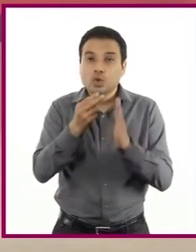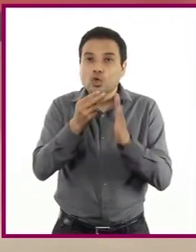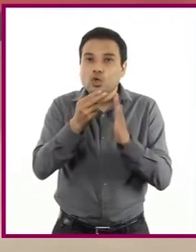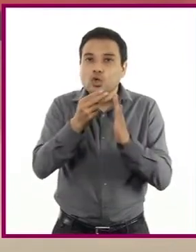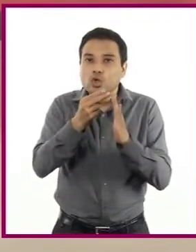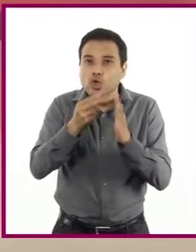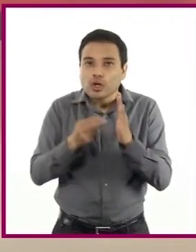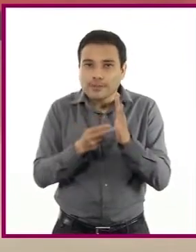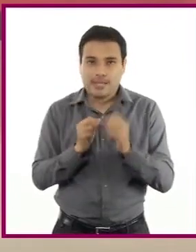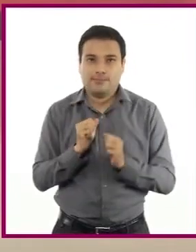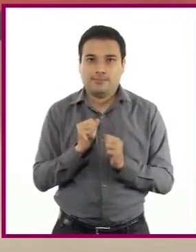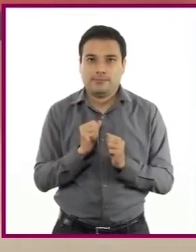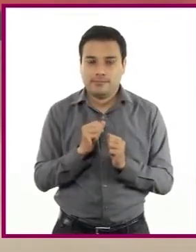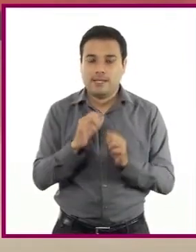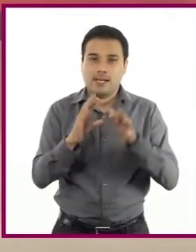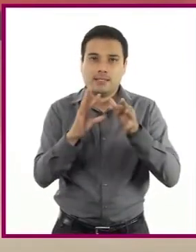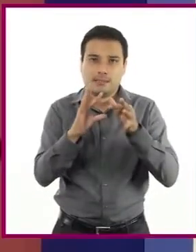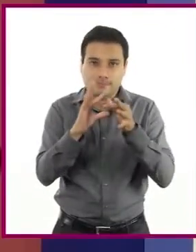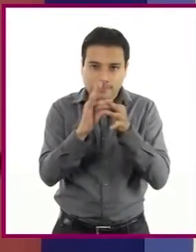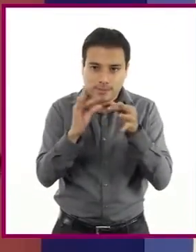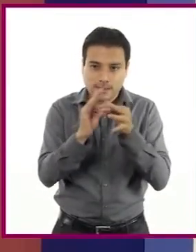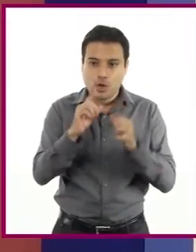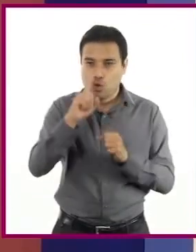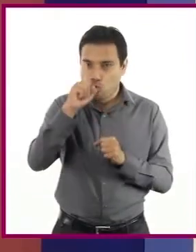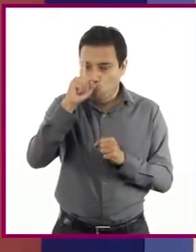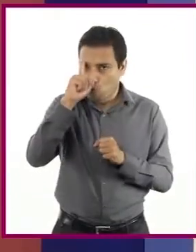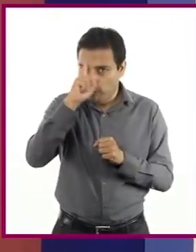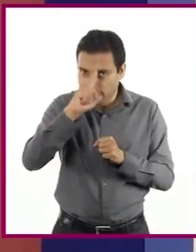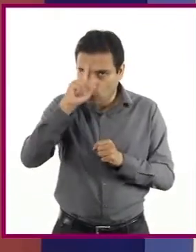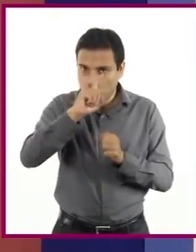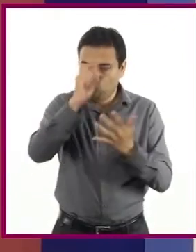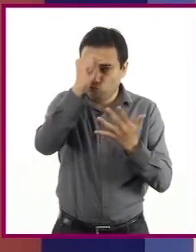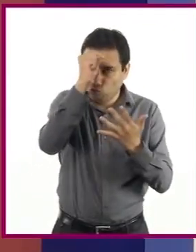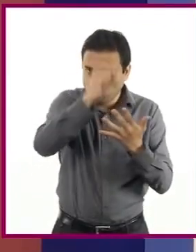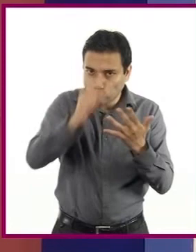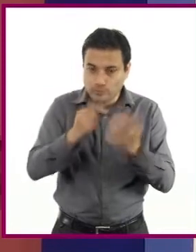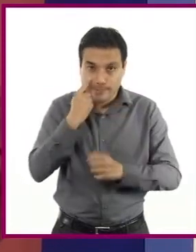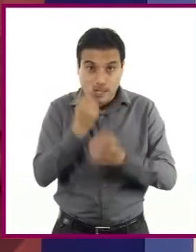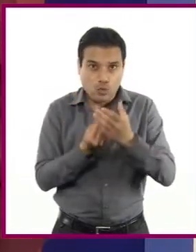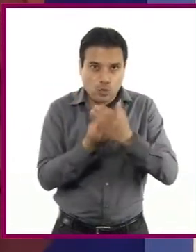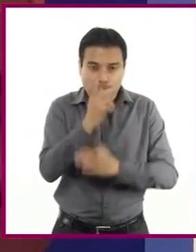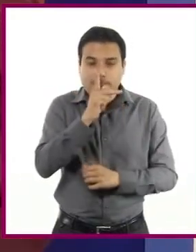orienta acerca del uso y la incorporación de nuevos términos